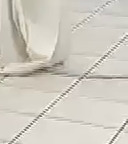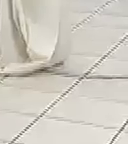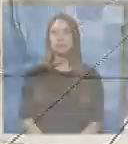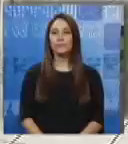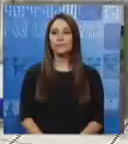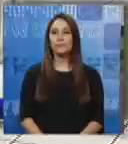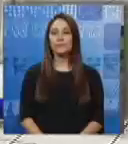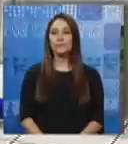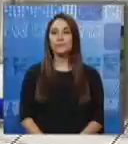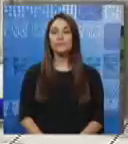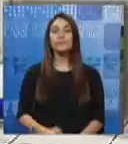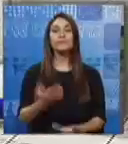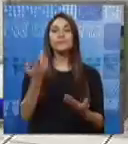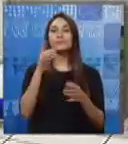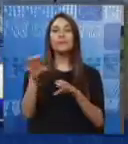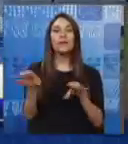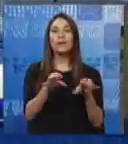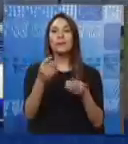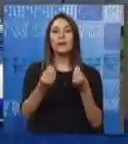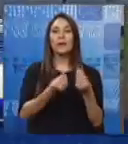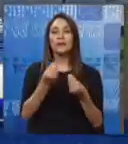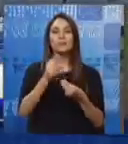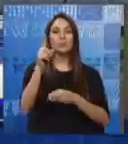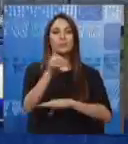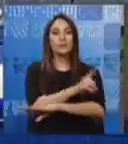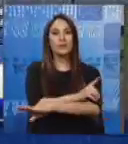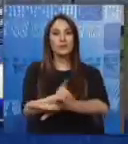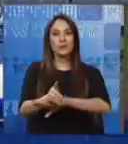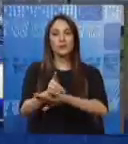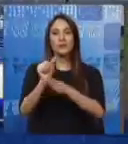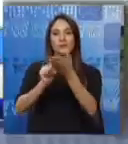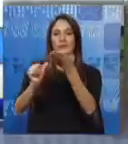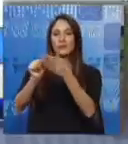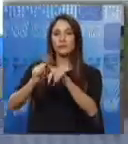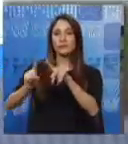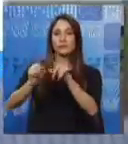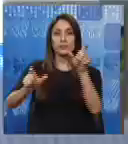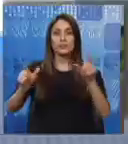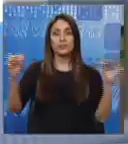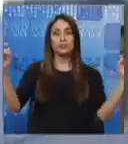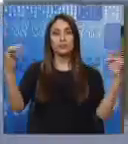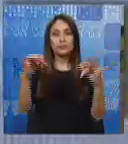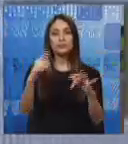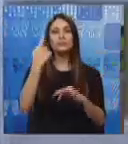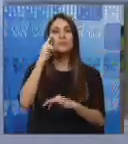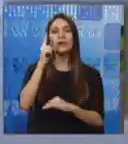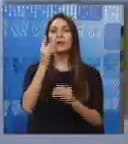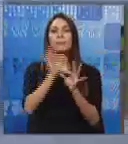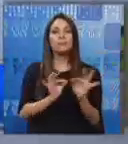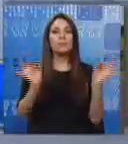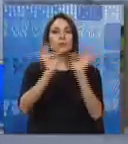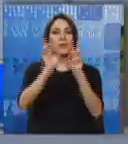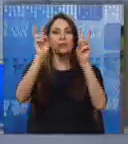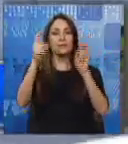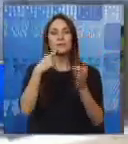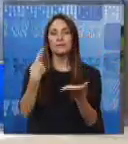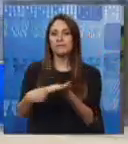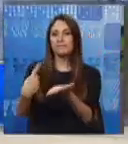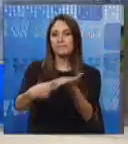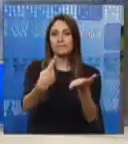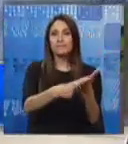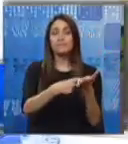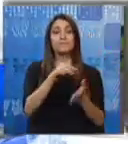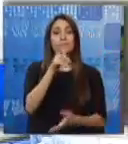Los gabinetes itinerantes son oportunidades para consensuar temas de considerada relevancia para el país. Así lo considera el titular